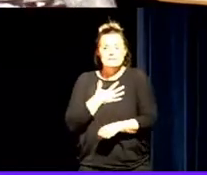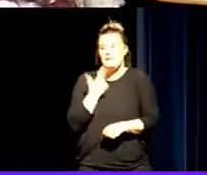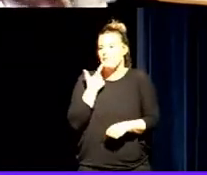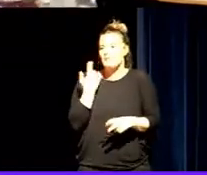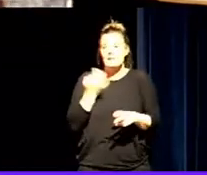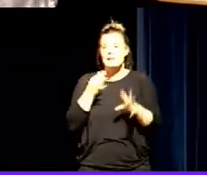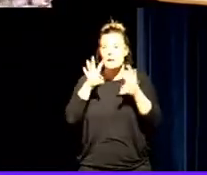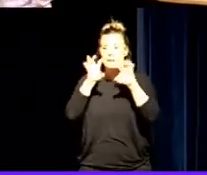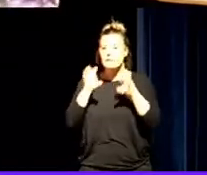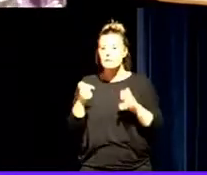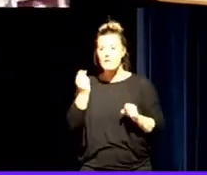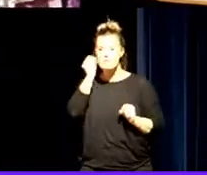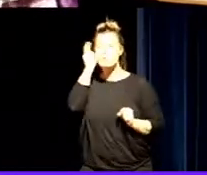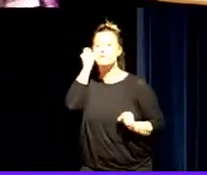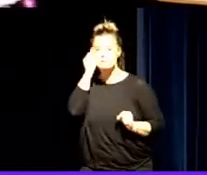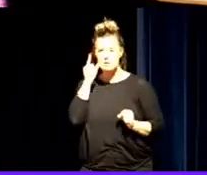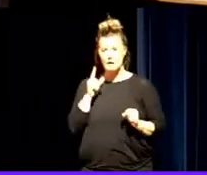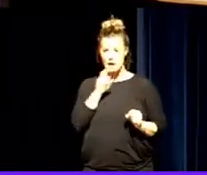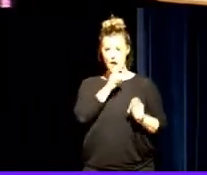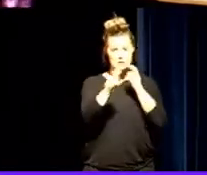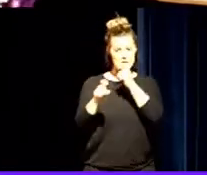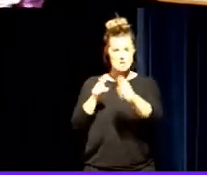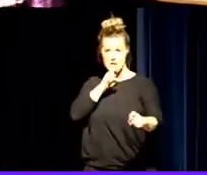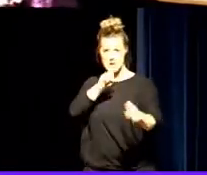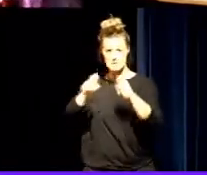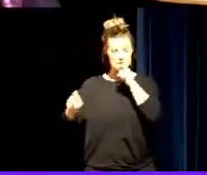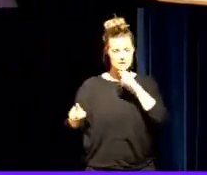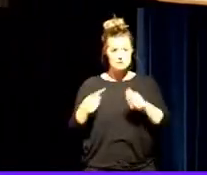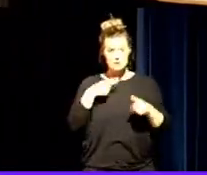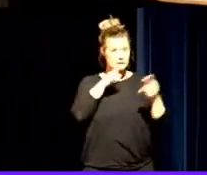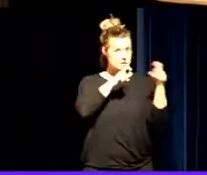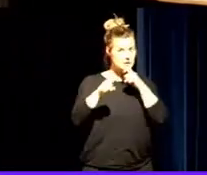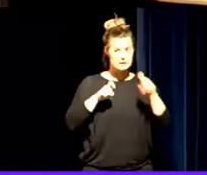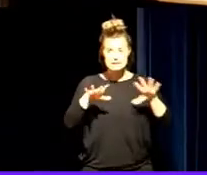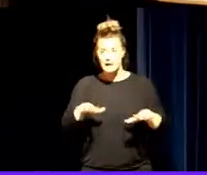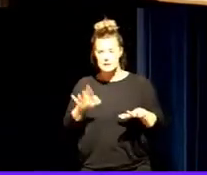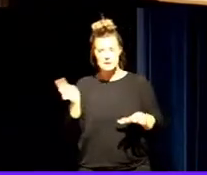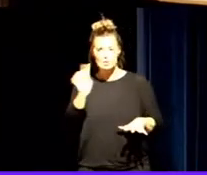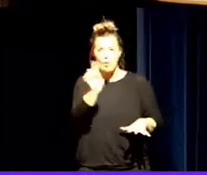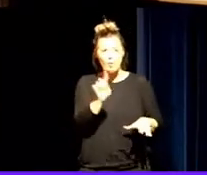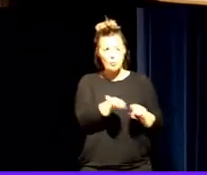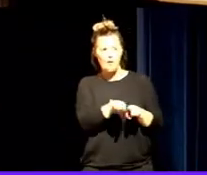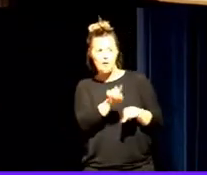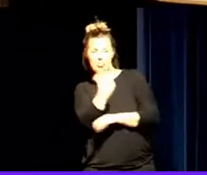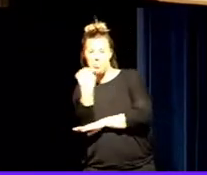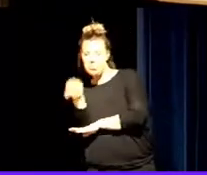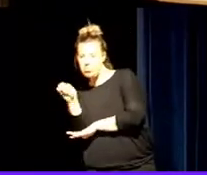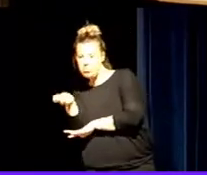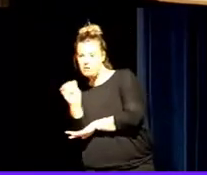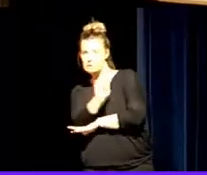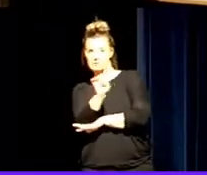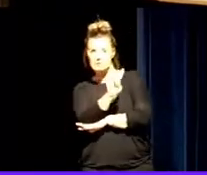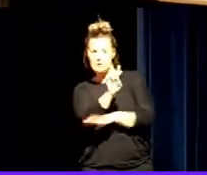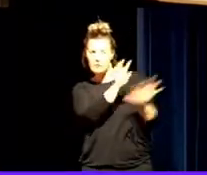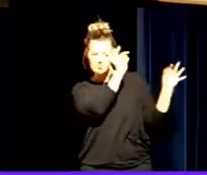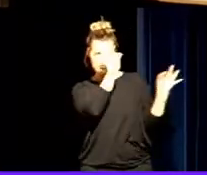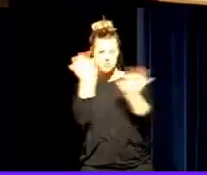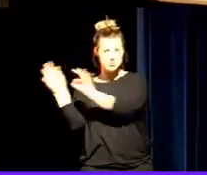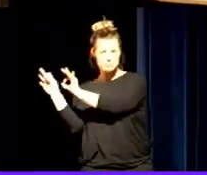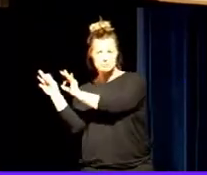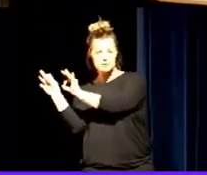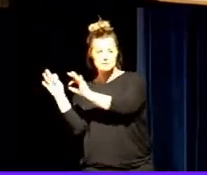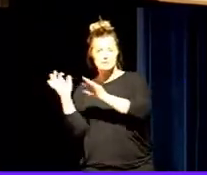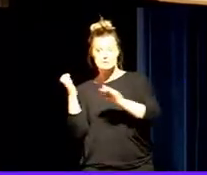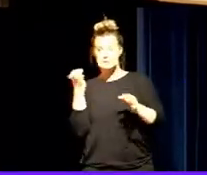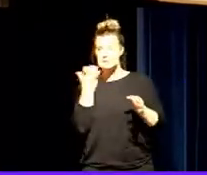a detectar las señales, es que las señales están ahí, no frivolizar, no desatender, ¿no?